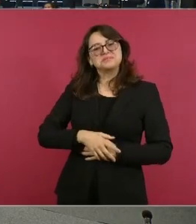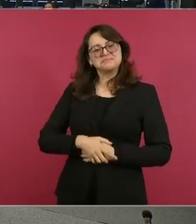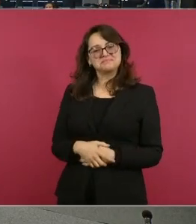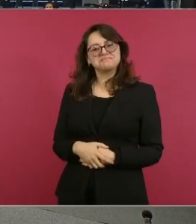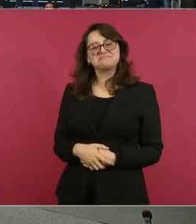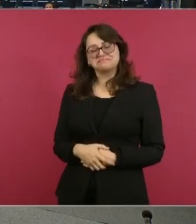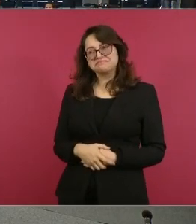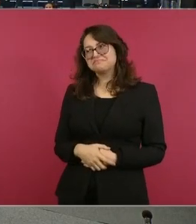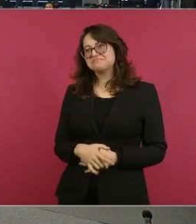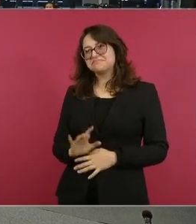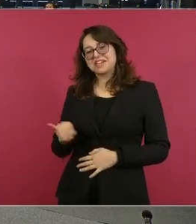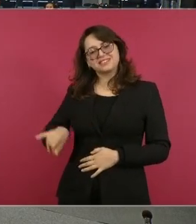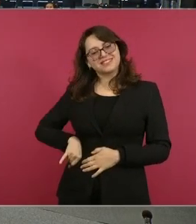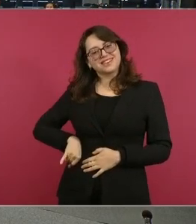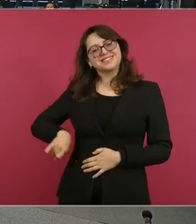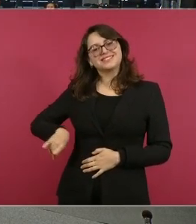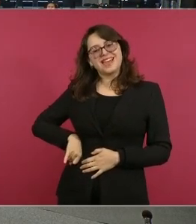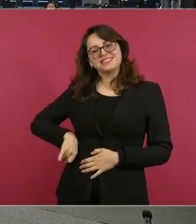¿sí?,